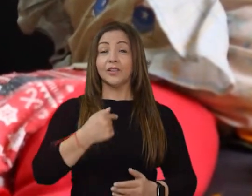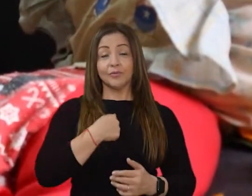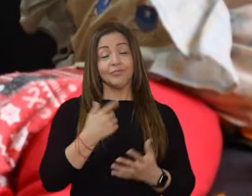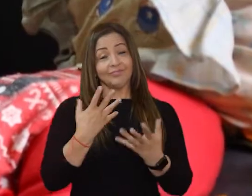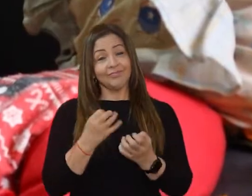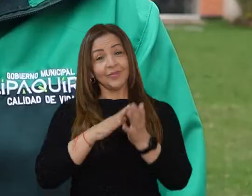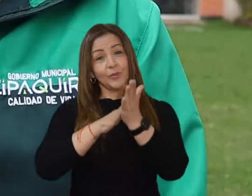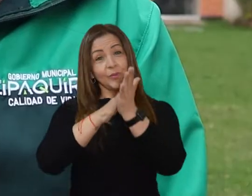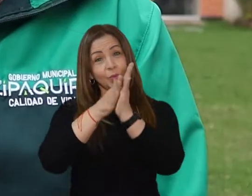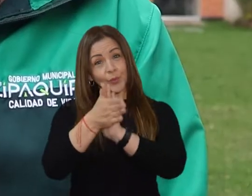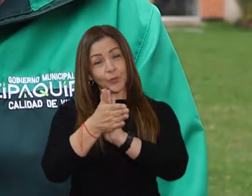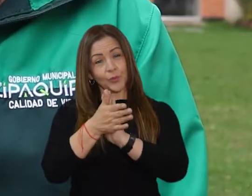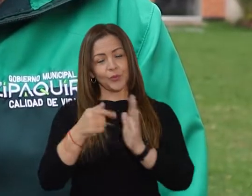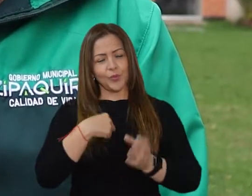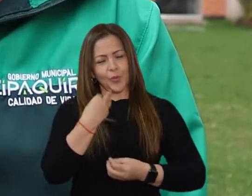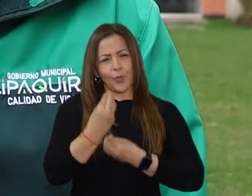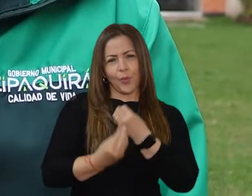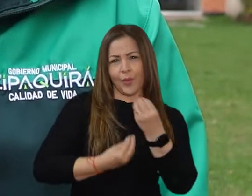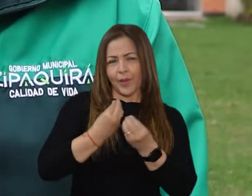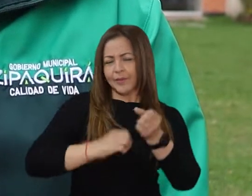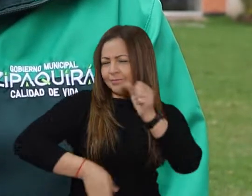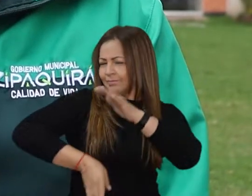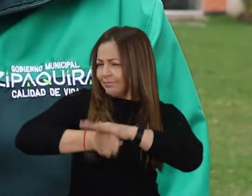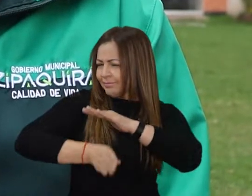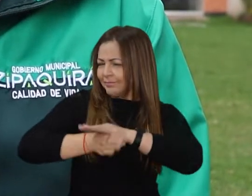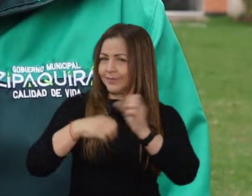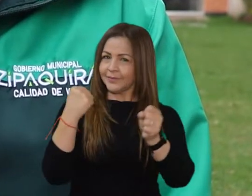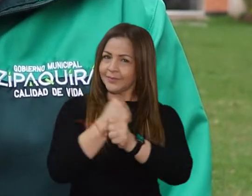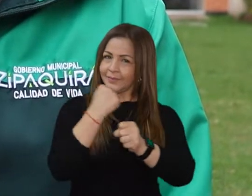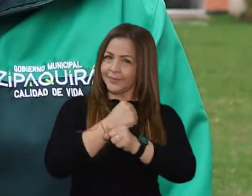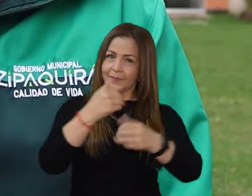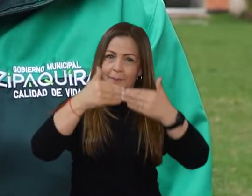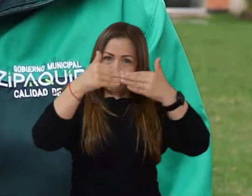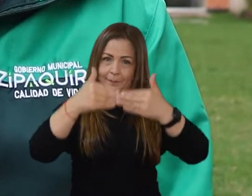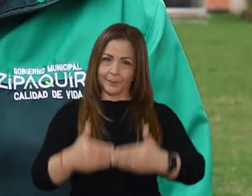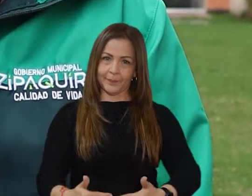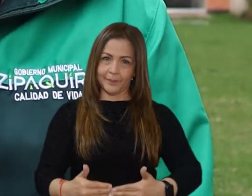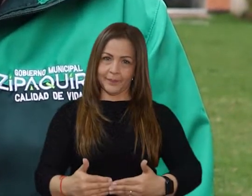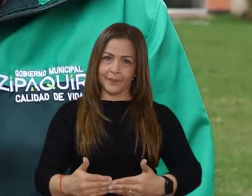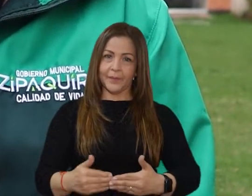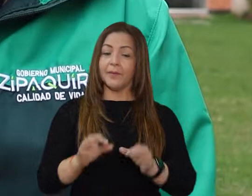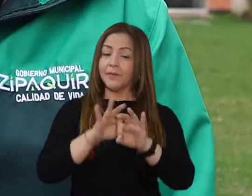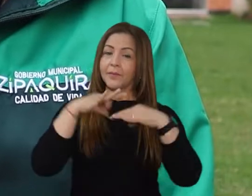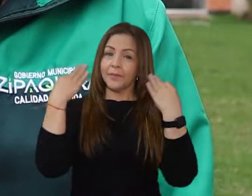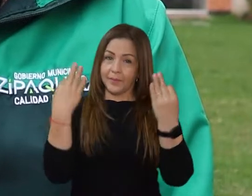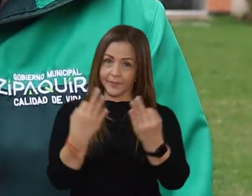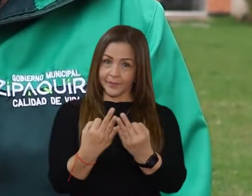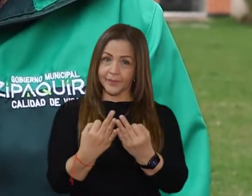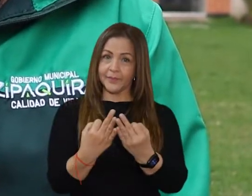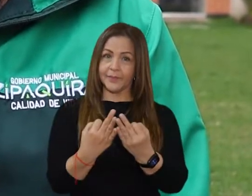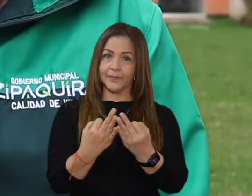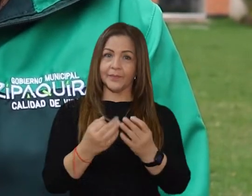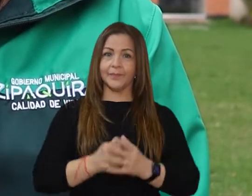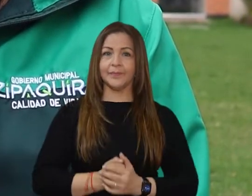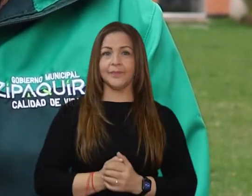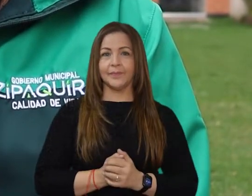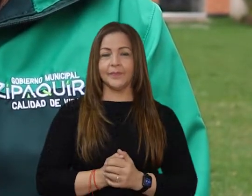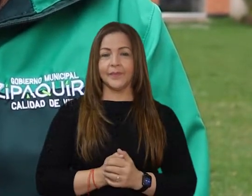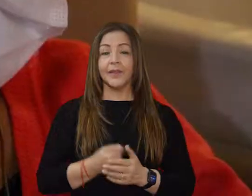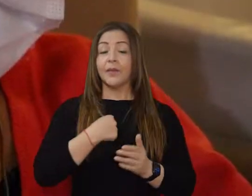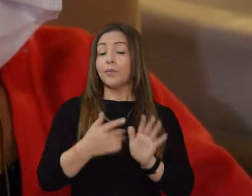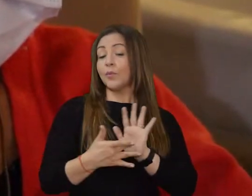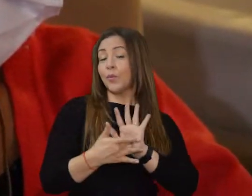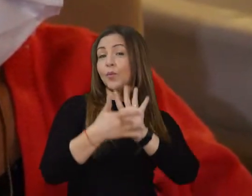Salud. Y esto es lo que me mueve a seguir trabajando con la población con discapacidad, con